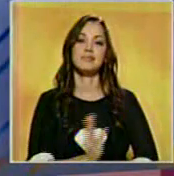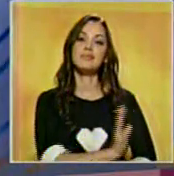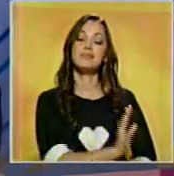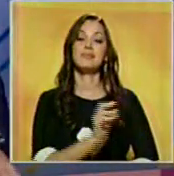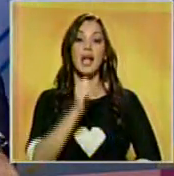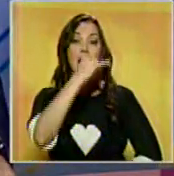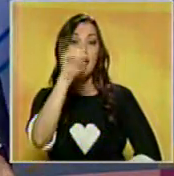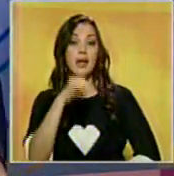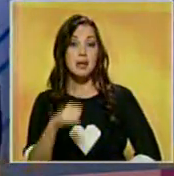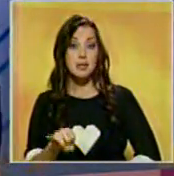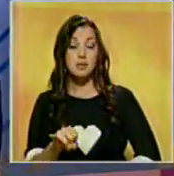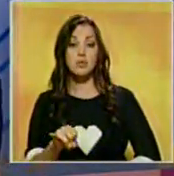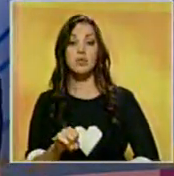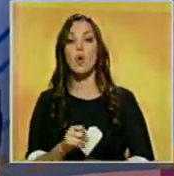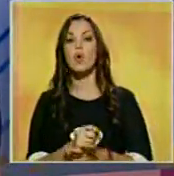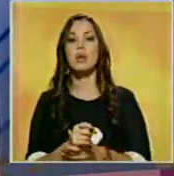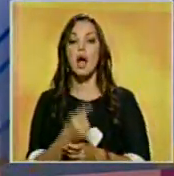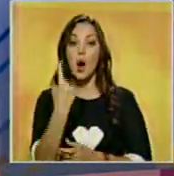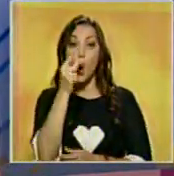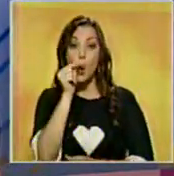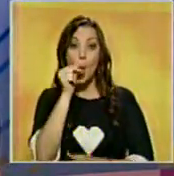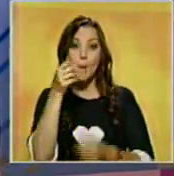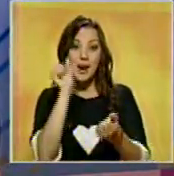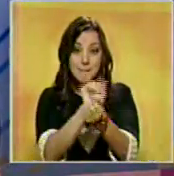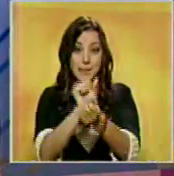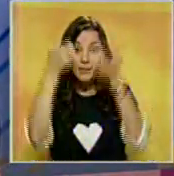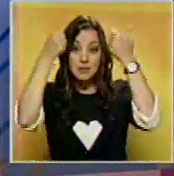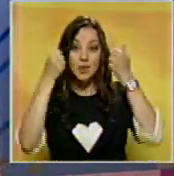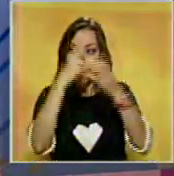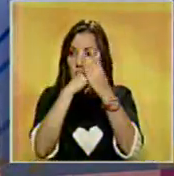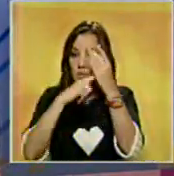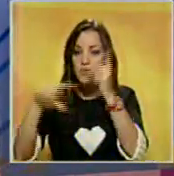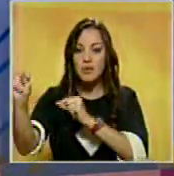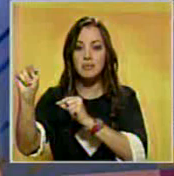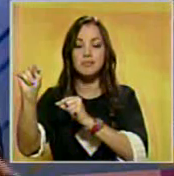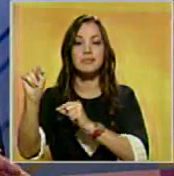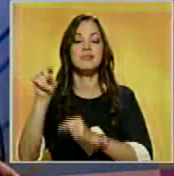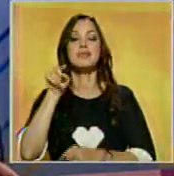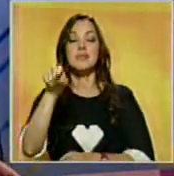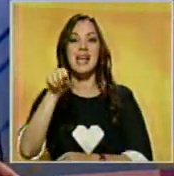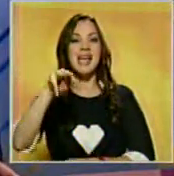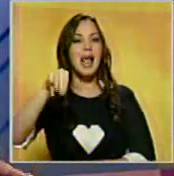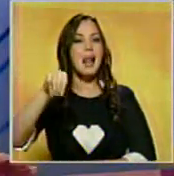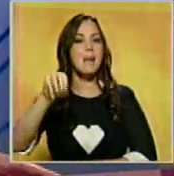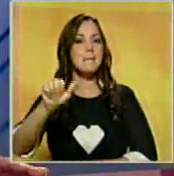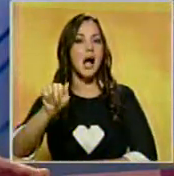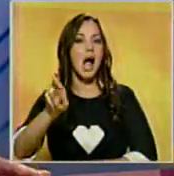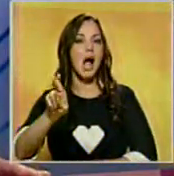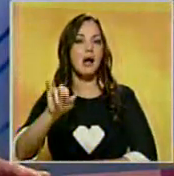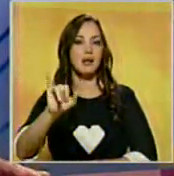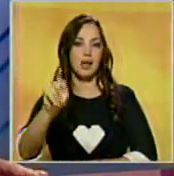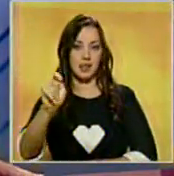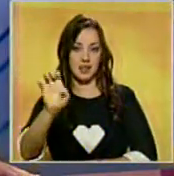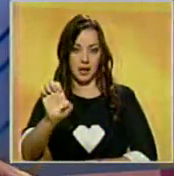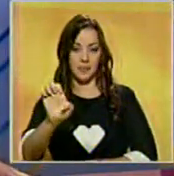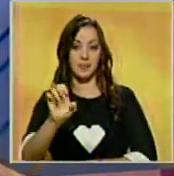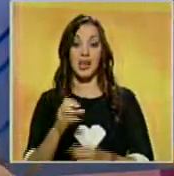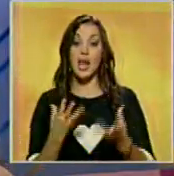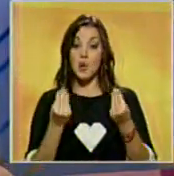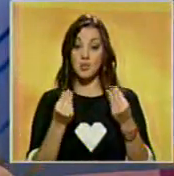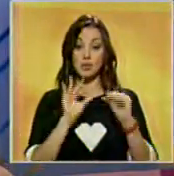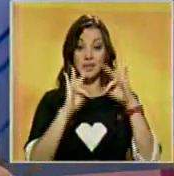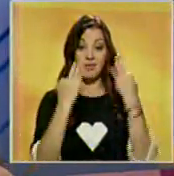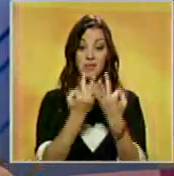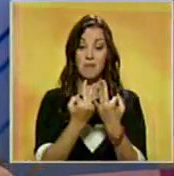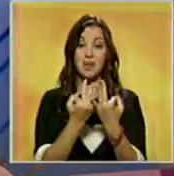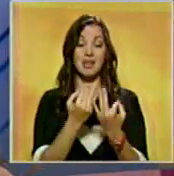En Zulia se registró la fuga de un interno del centro de arrestos preventivos El Marite. Tras este hecho, numerosos familiares fuera del recinto